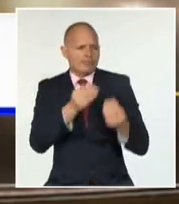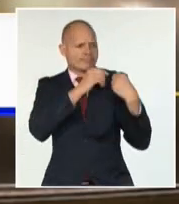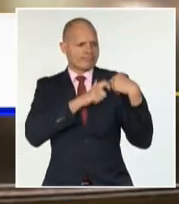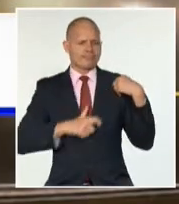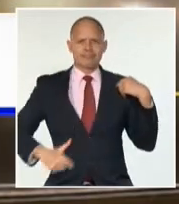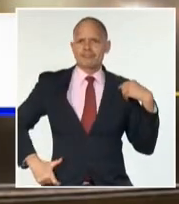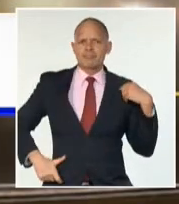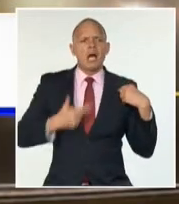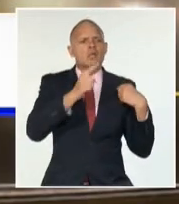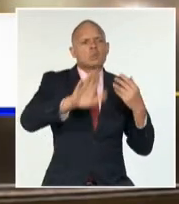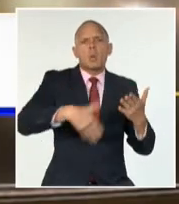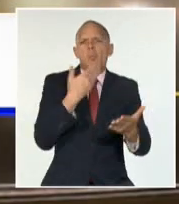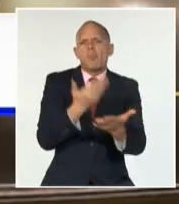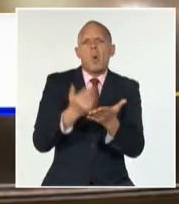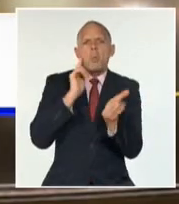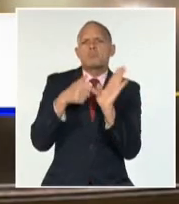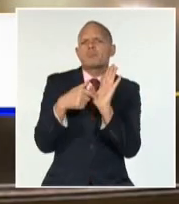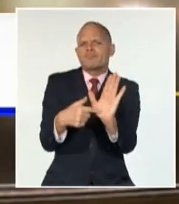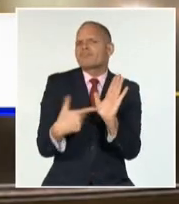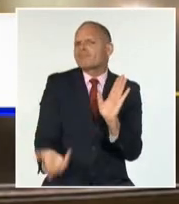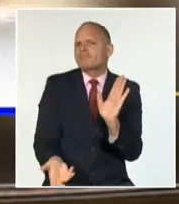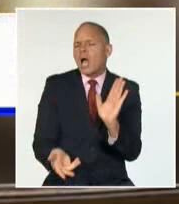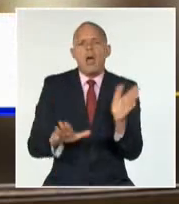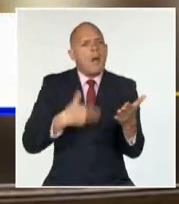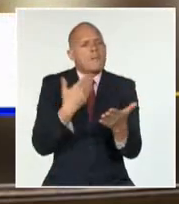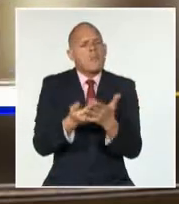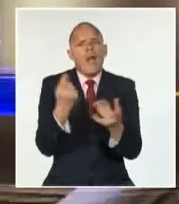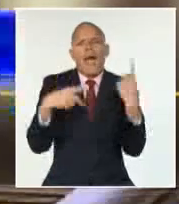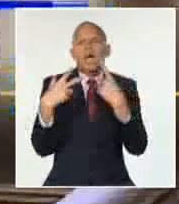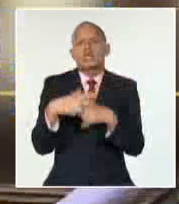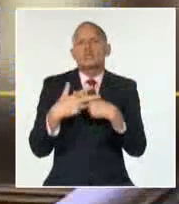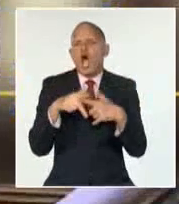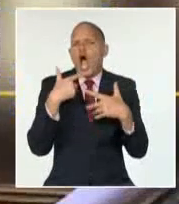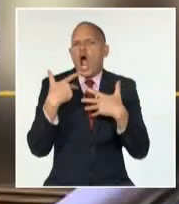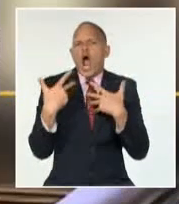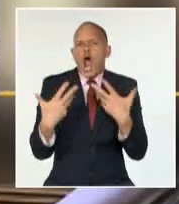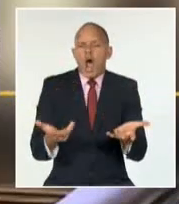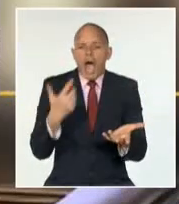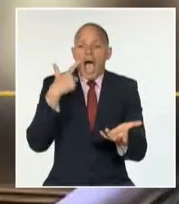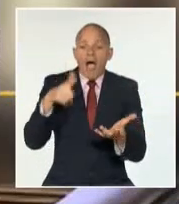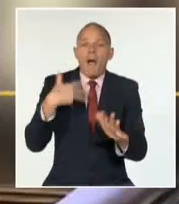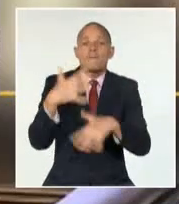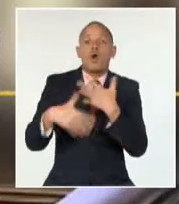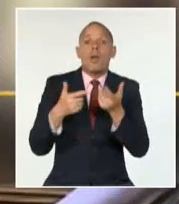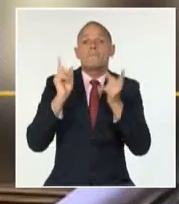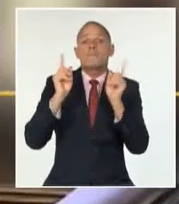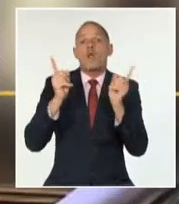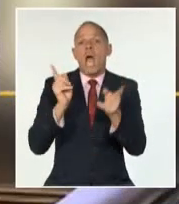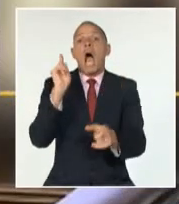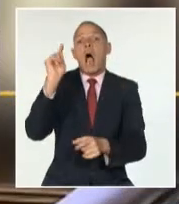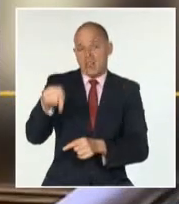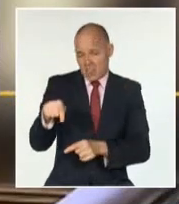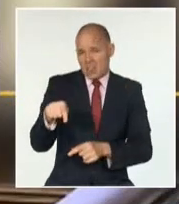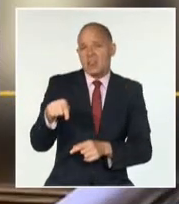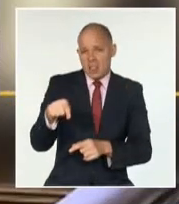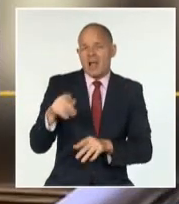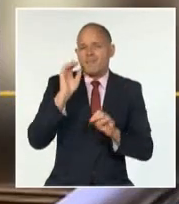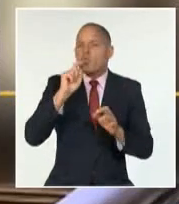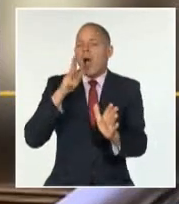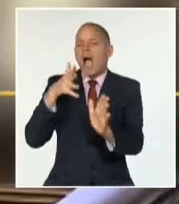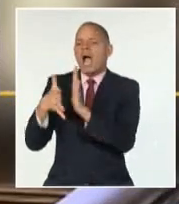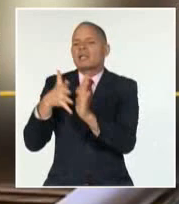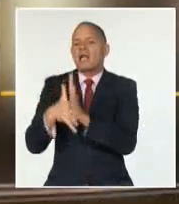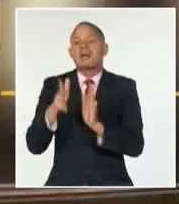aportado ni una sola propuesta para poder resolver el conflicto político que existe, porque existe, entre Cataluña y